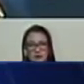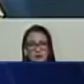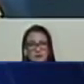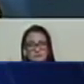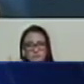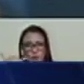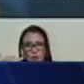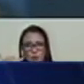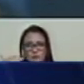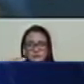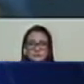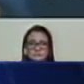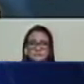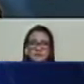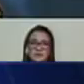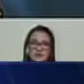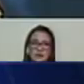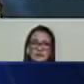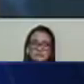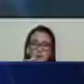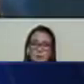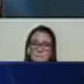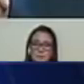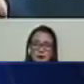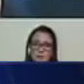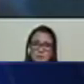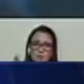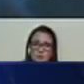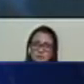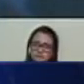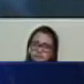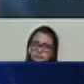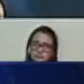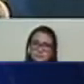Y además, en los acuerdos de garantía firmados